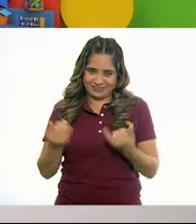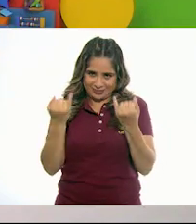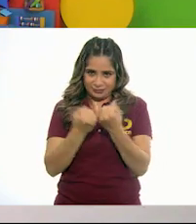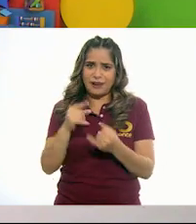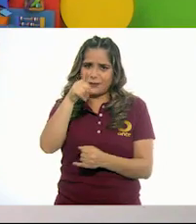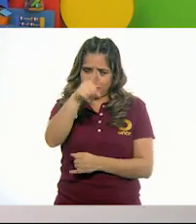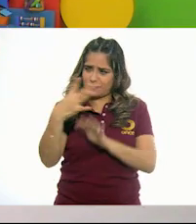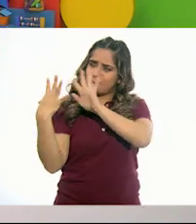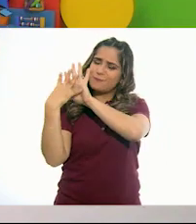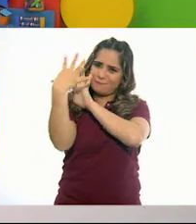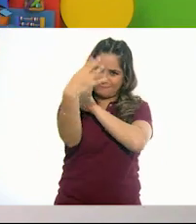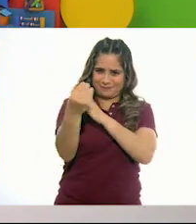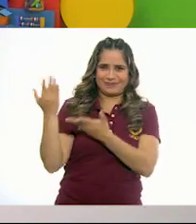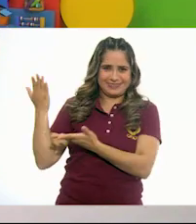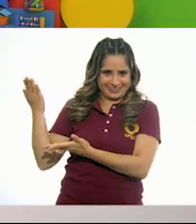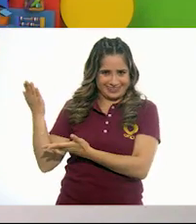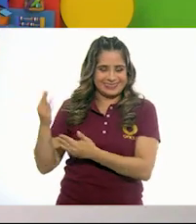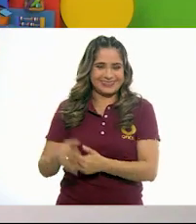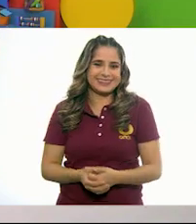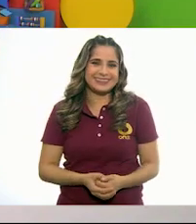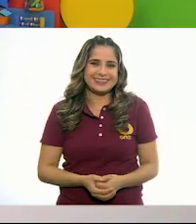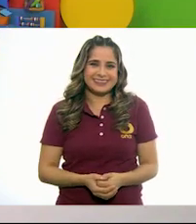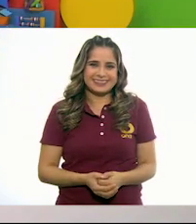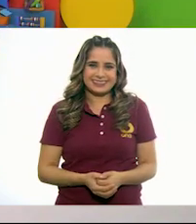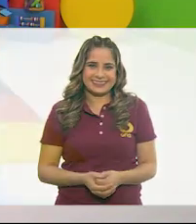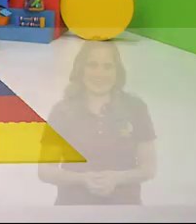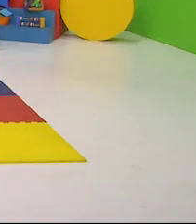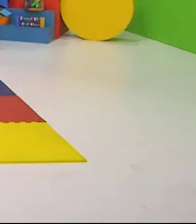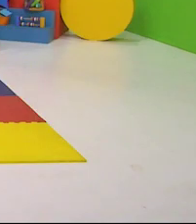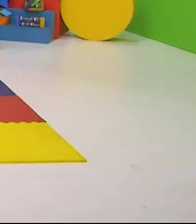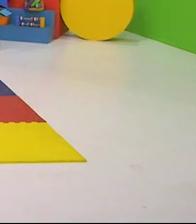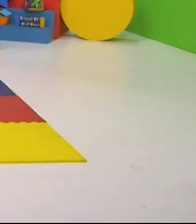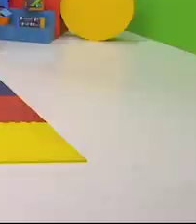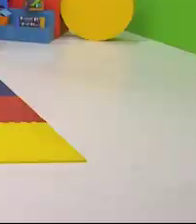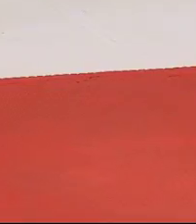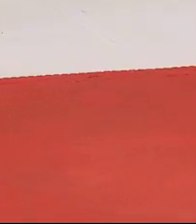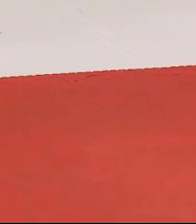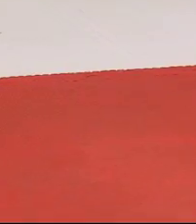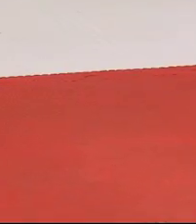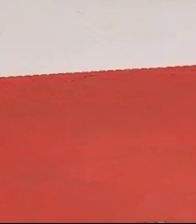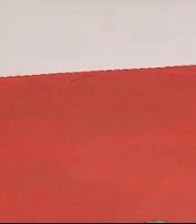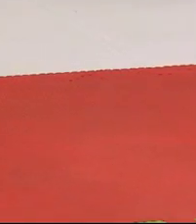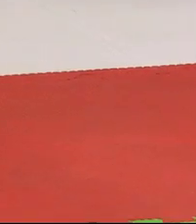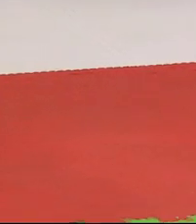casa, inténtenlo. Vamos. Controla tu cuerpo.